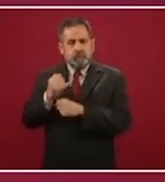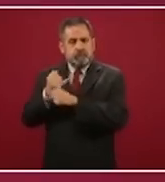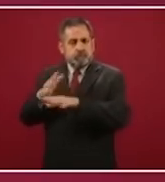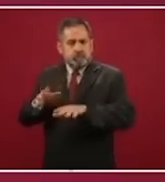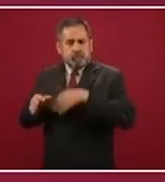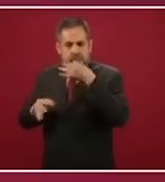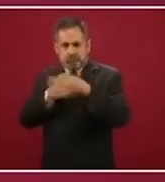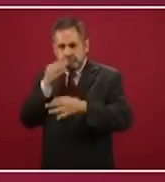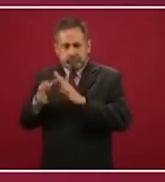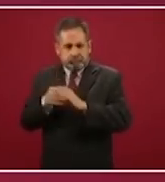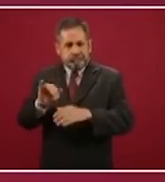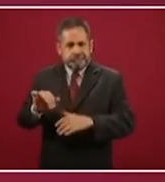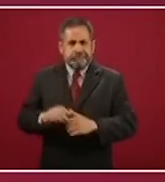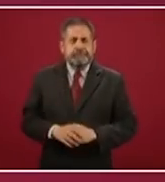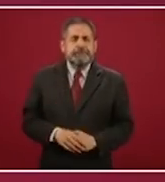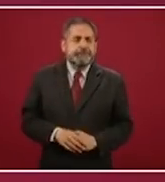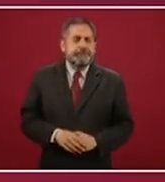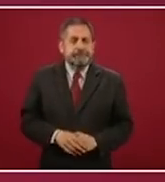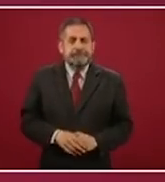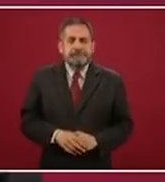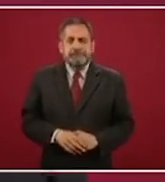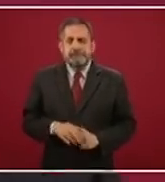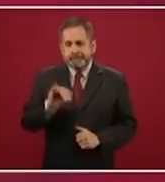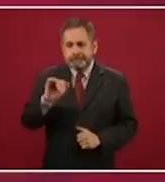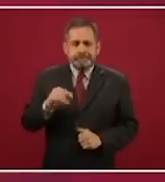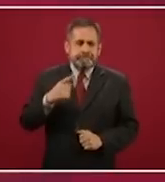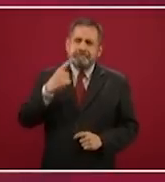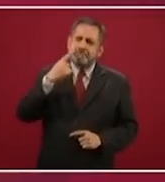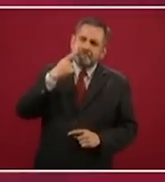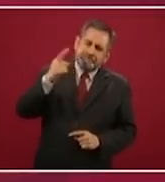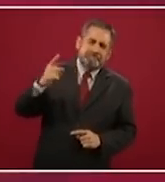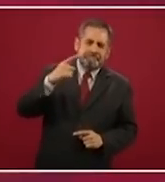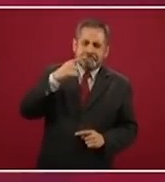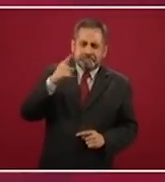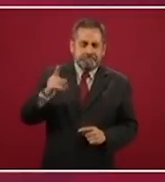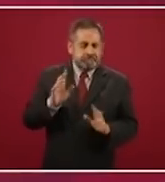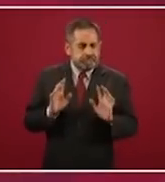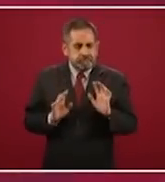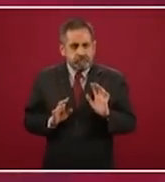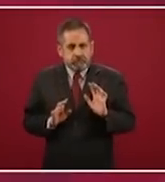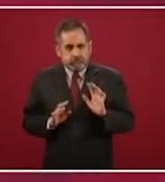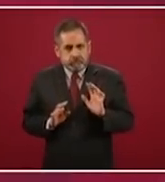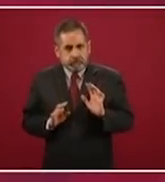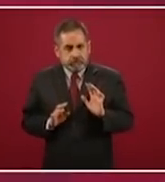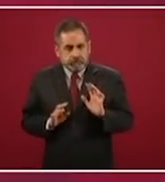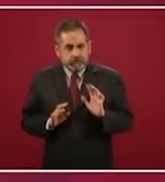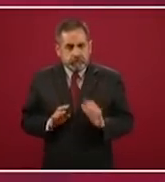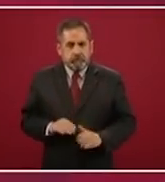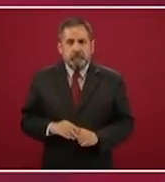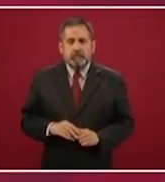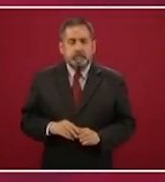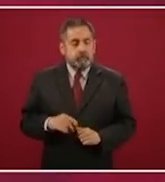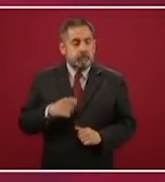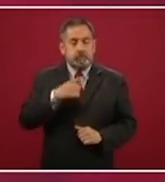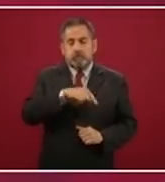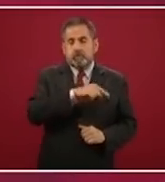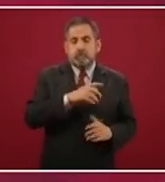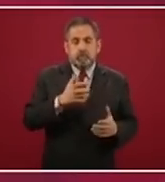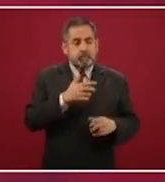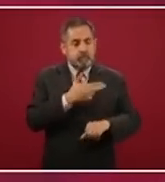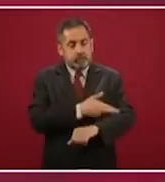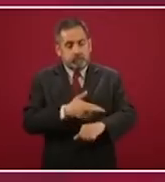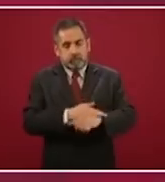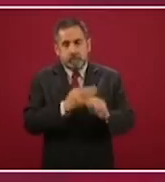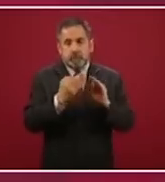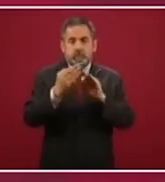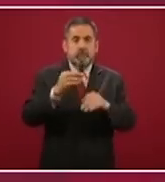informarles, más que denunciar, porque eso lo tenemos que hacer